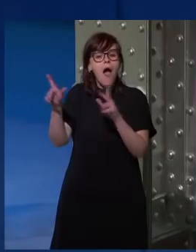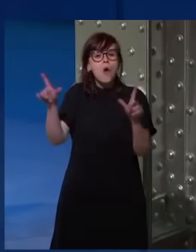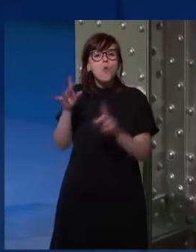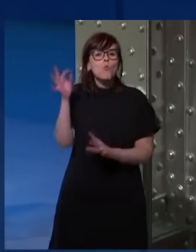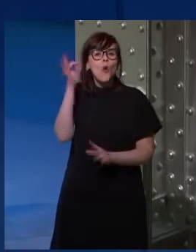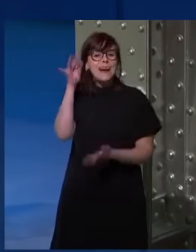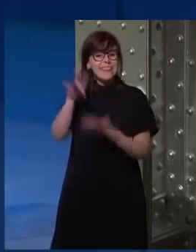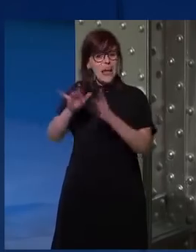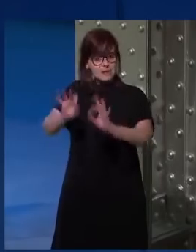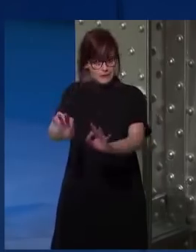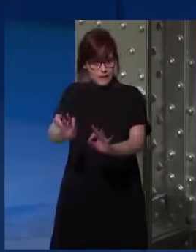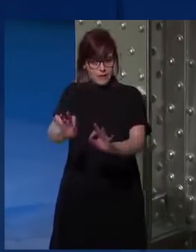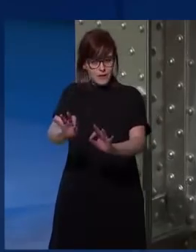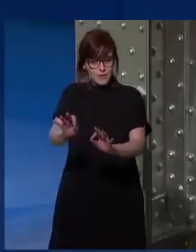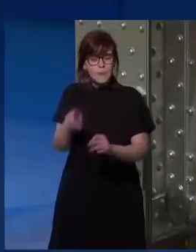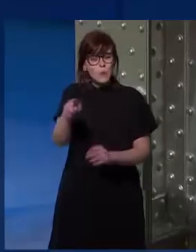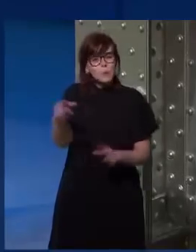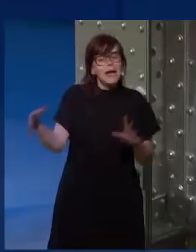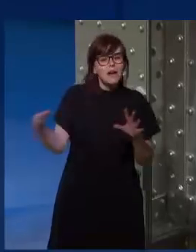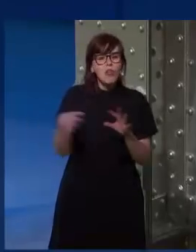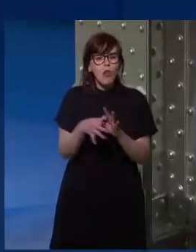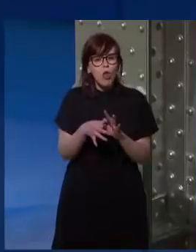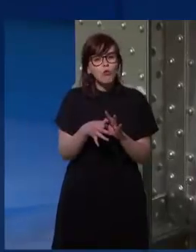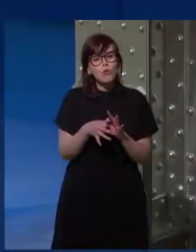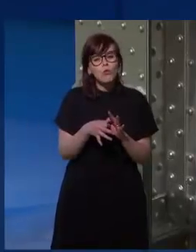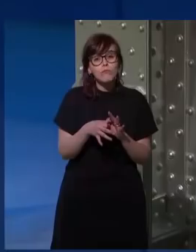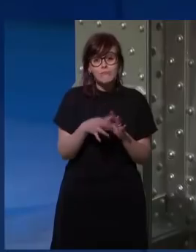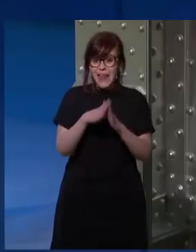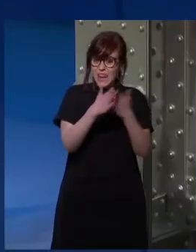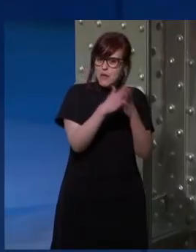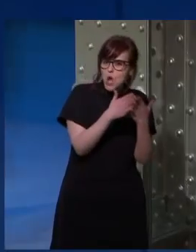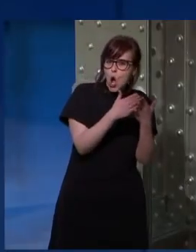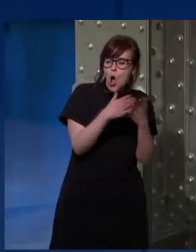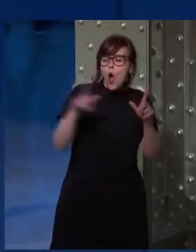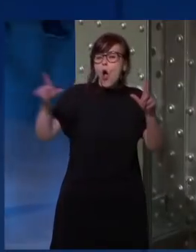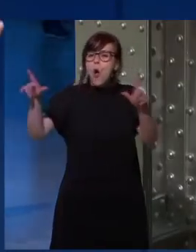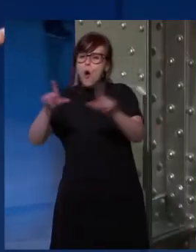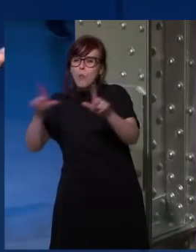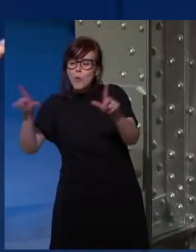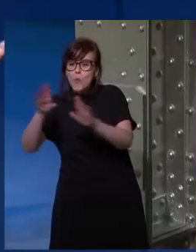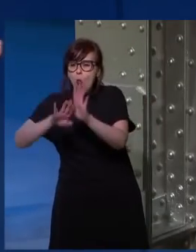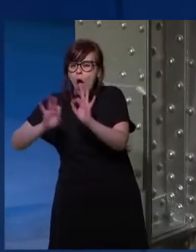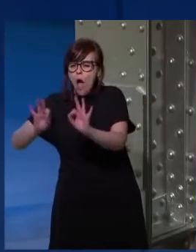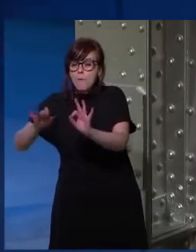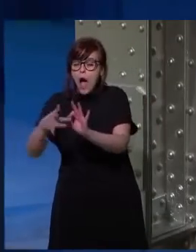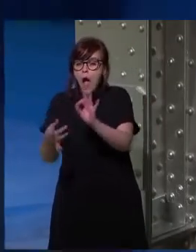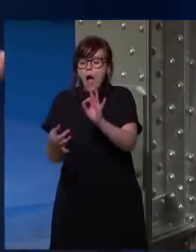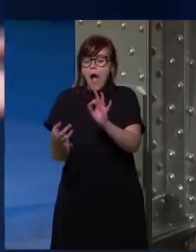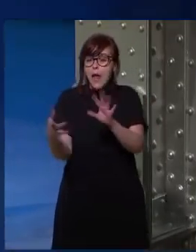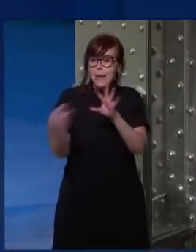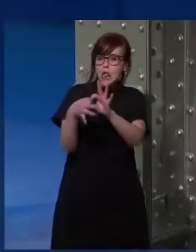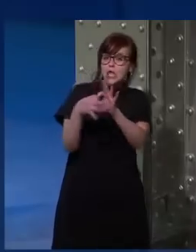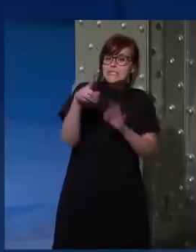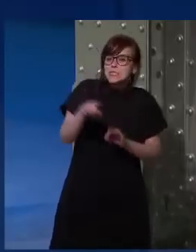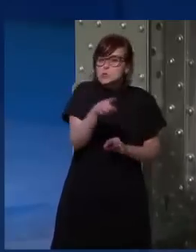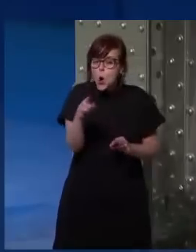está relacionado de alguna manera, un poco lo ha dicho ya, pero el libro con el programa, es decir, el programa, ¿por qué surge?